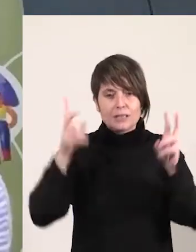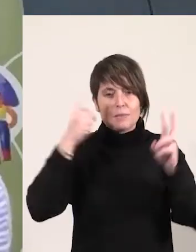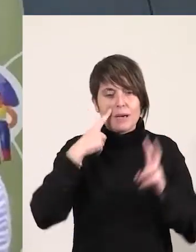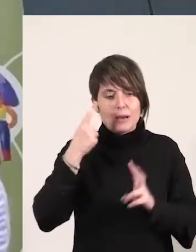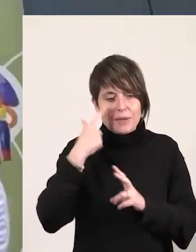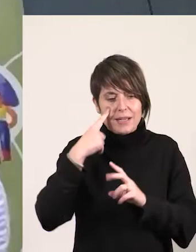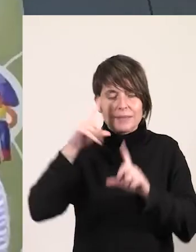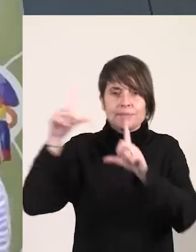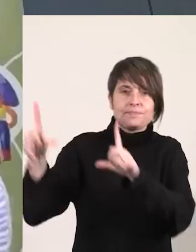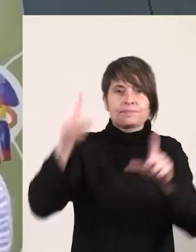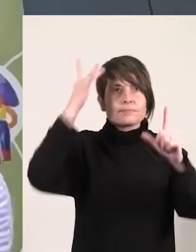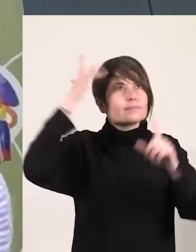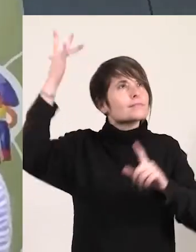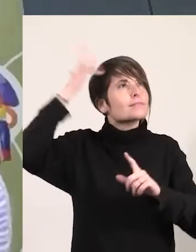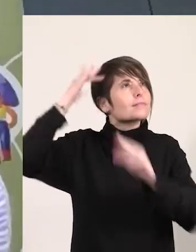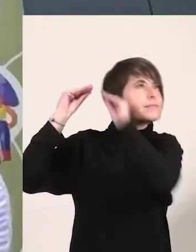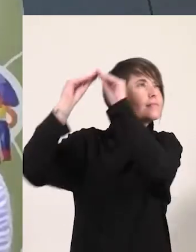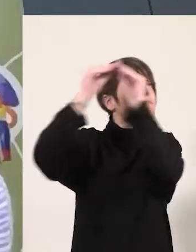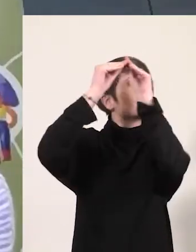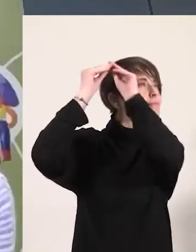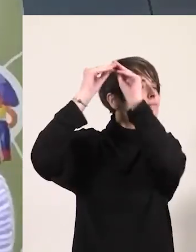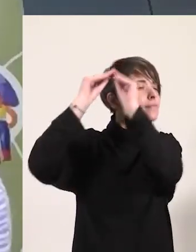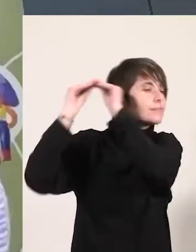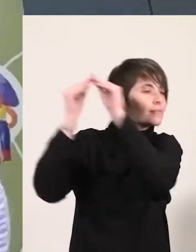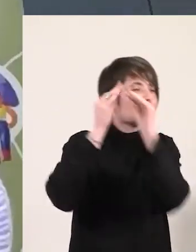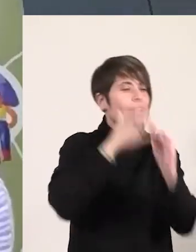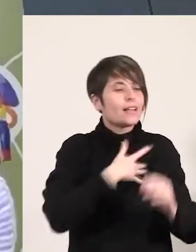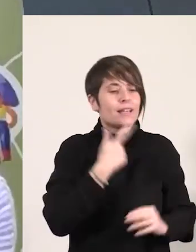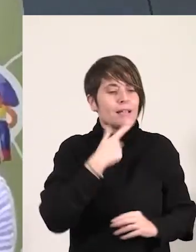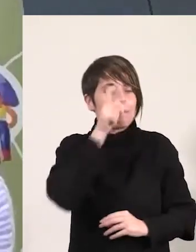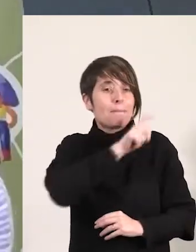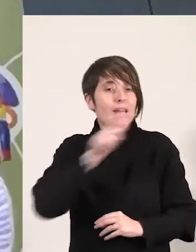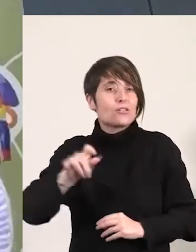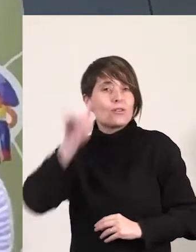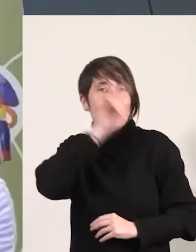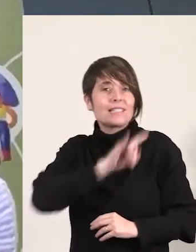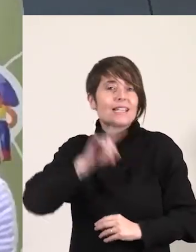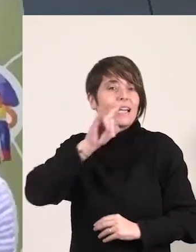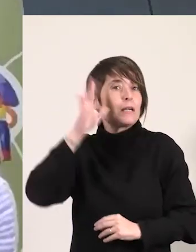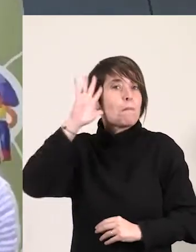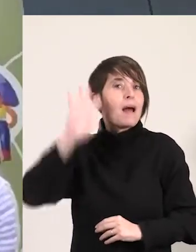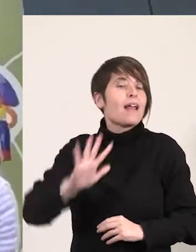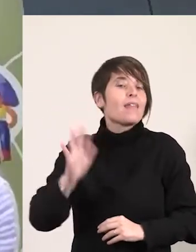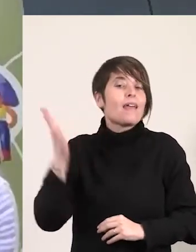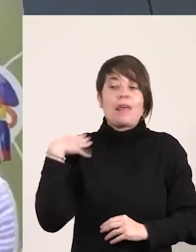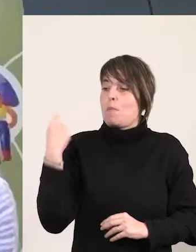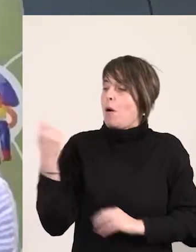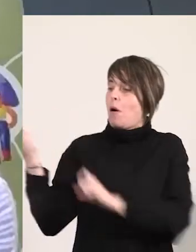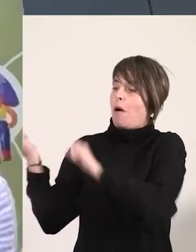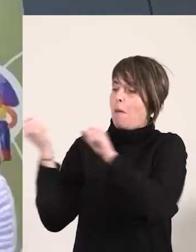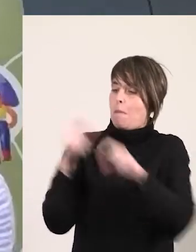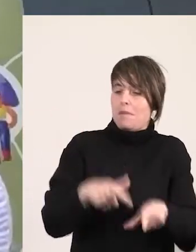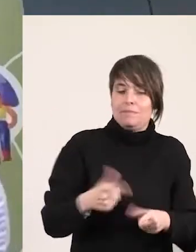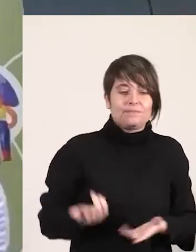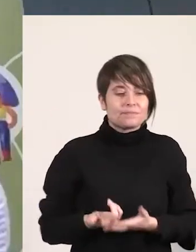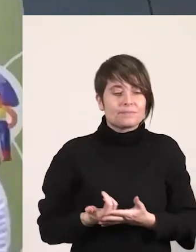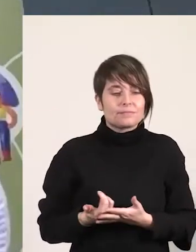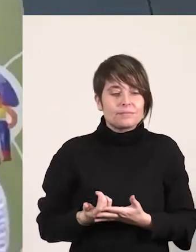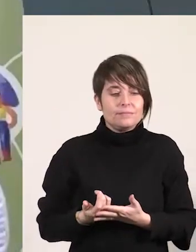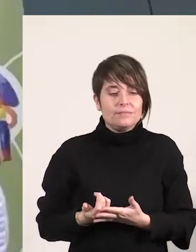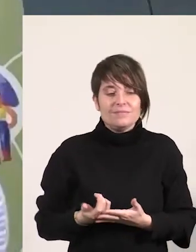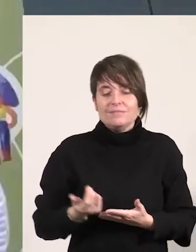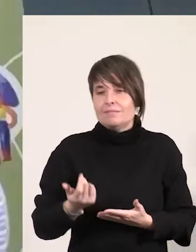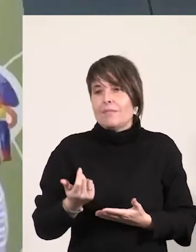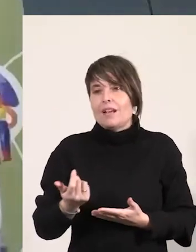estas creencias que creo que están instaladas en este imaginario colectivo que convierten, como bien dices, a las personas negras en recién llegadas,